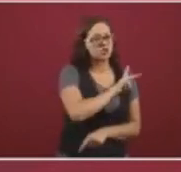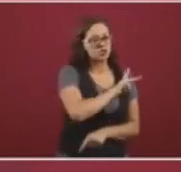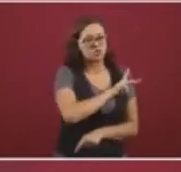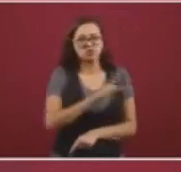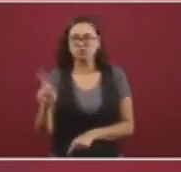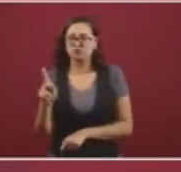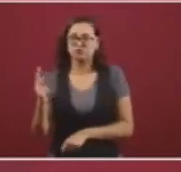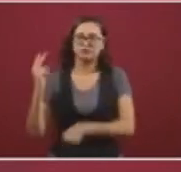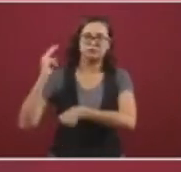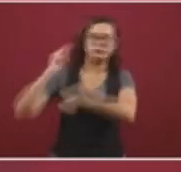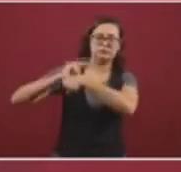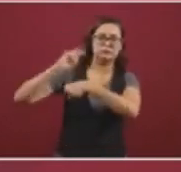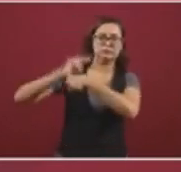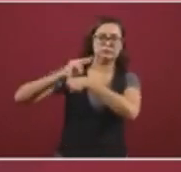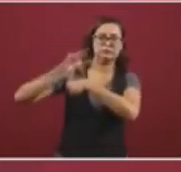lampareados.